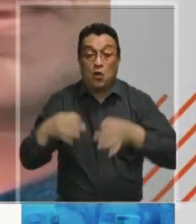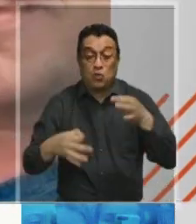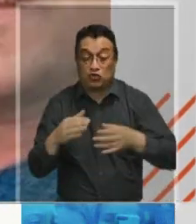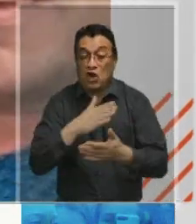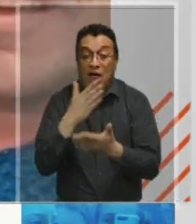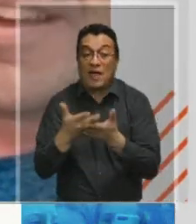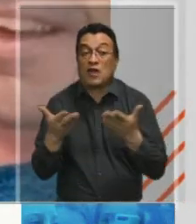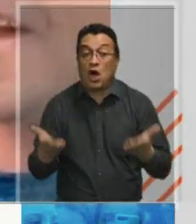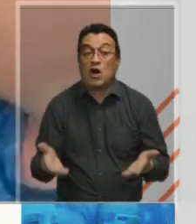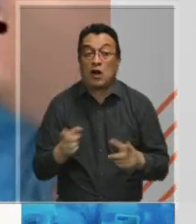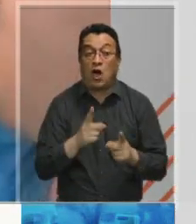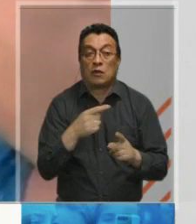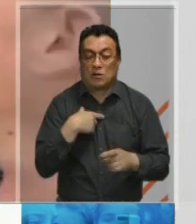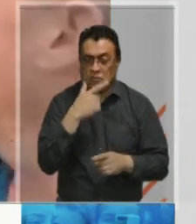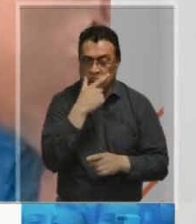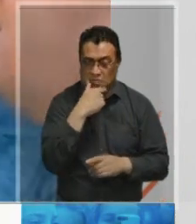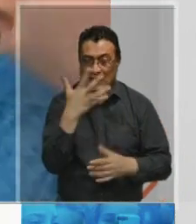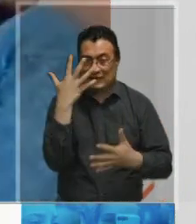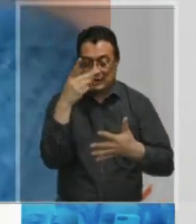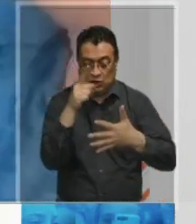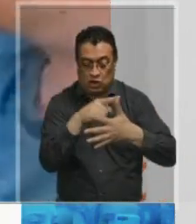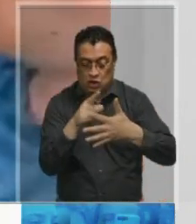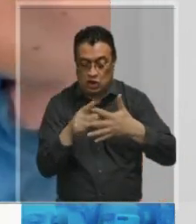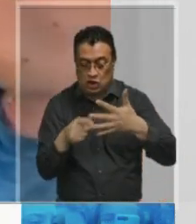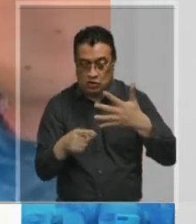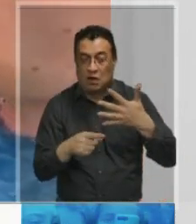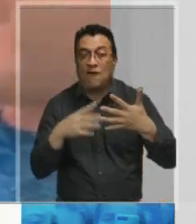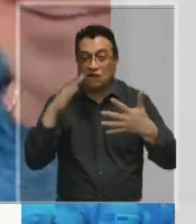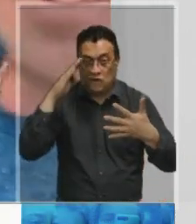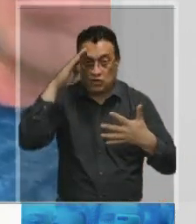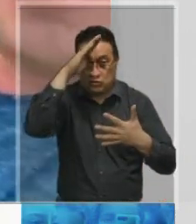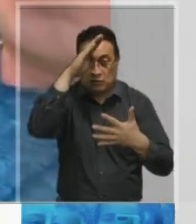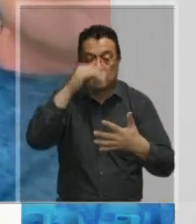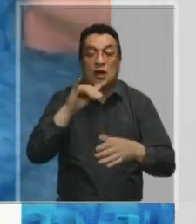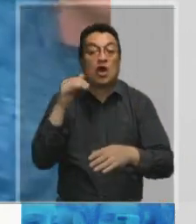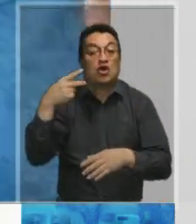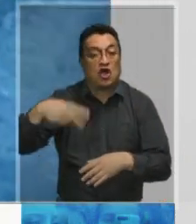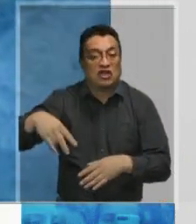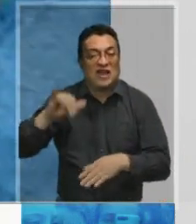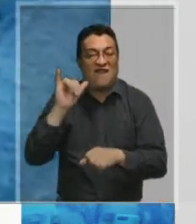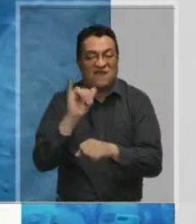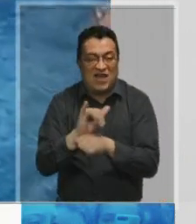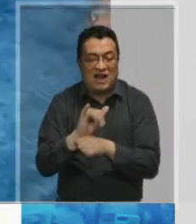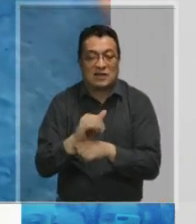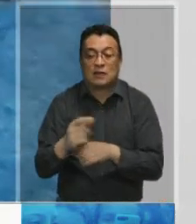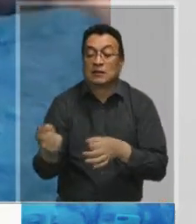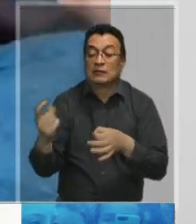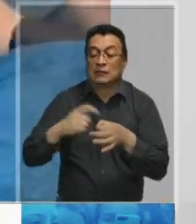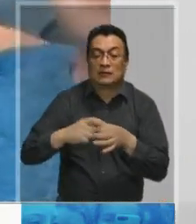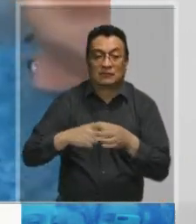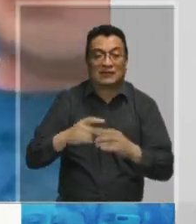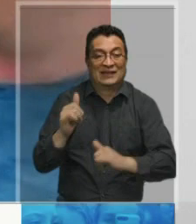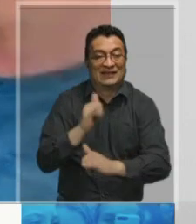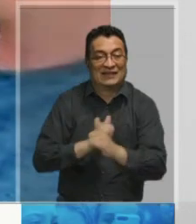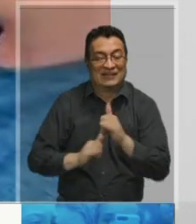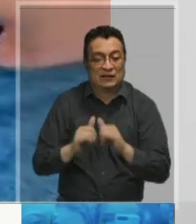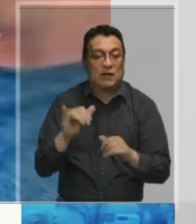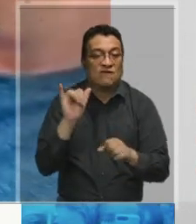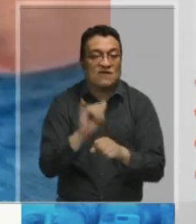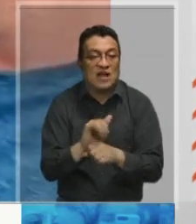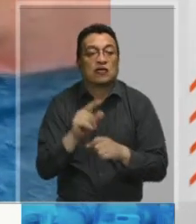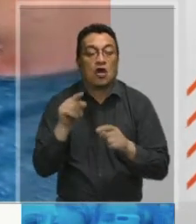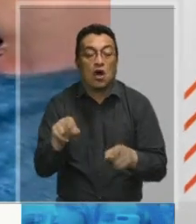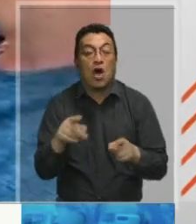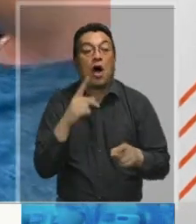se está investigando al menos 5 aristas a Jair Bolsonaro, desde las fake news, militancias digitales, lo que fue su presencia y